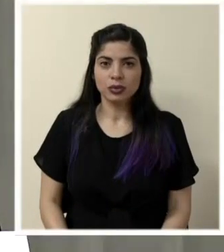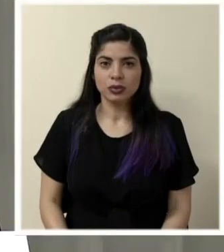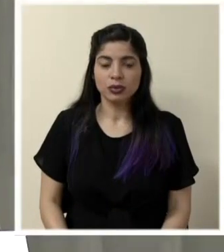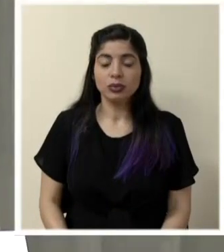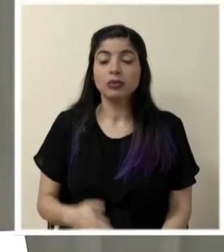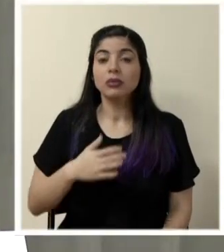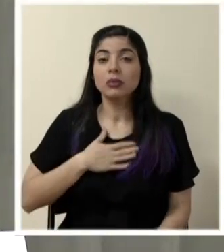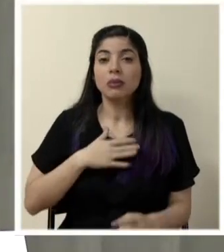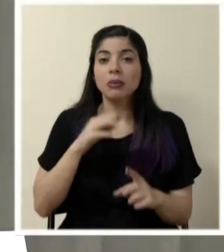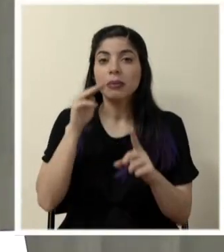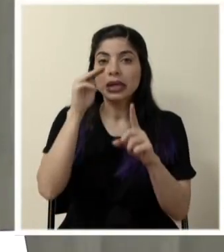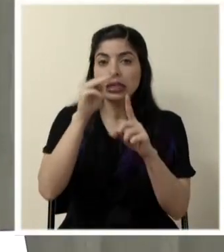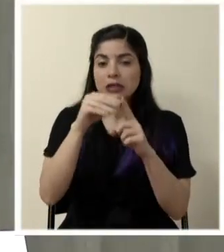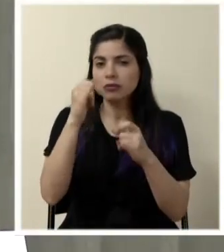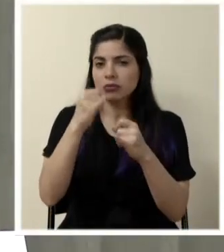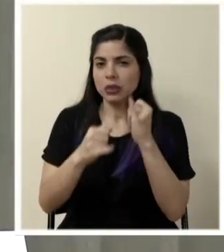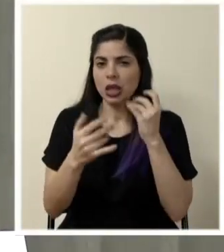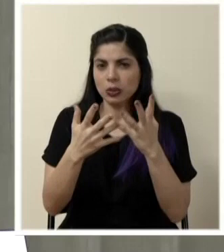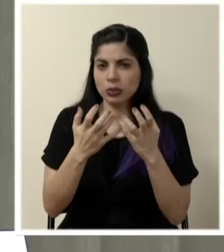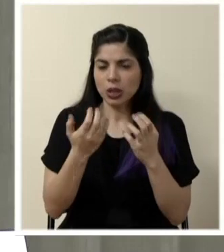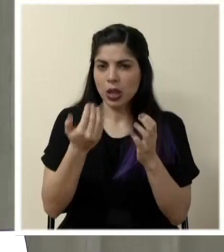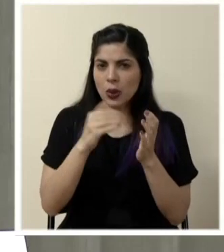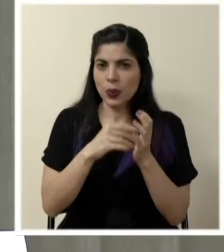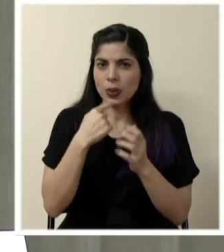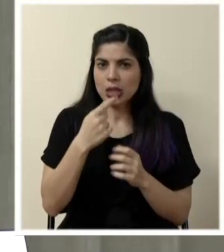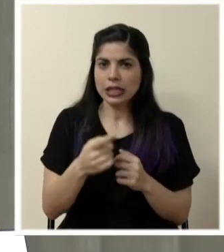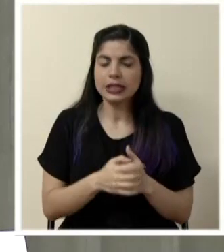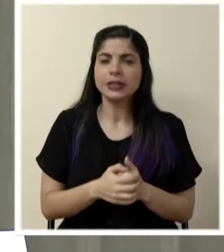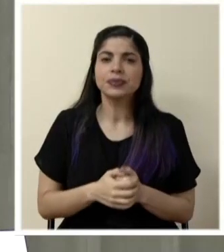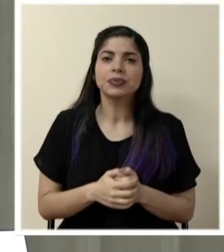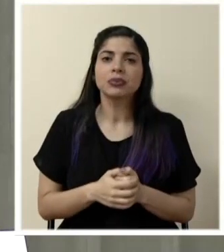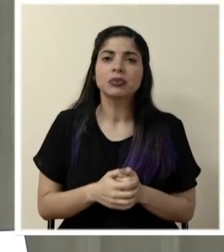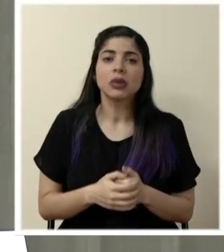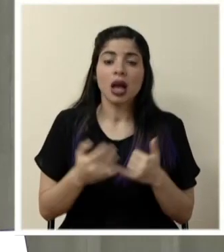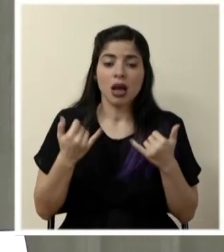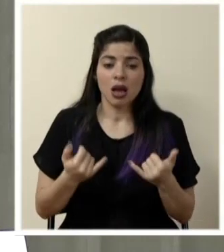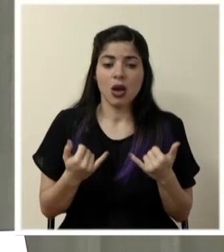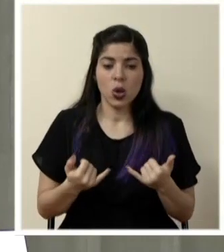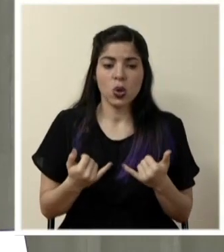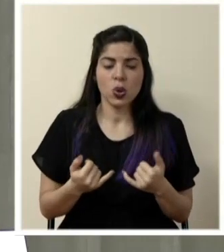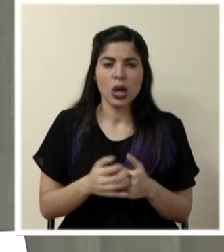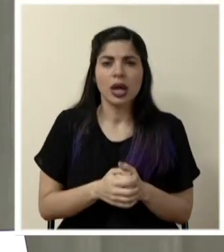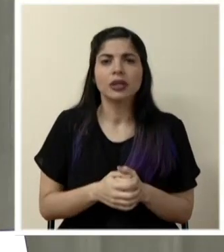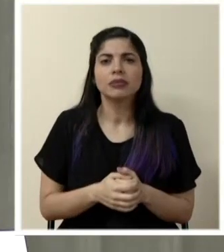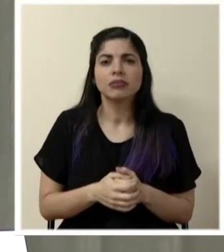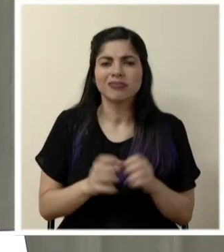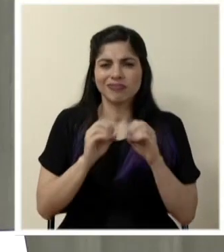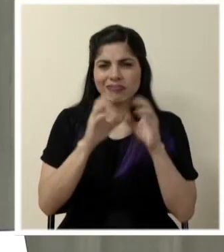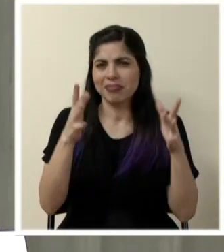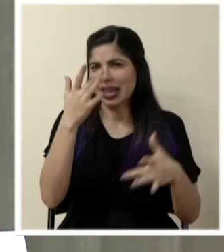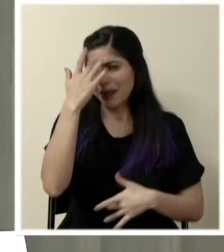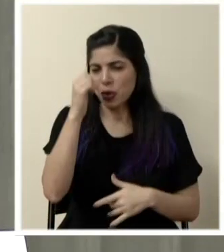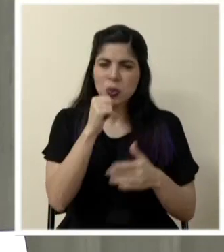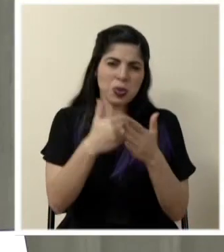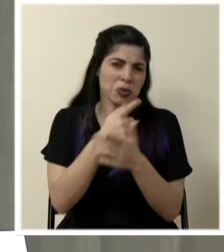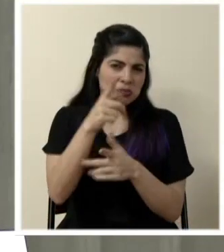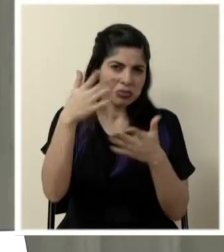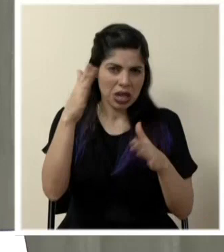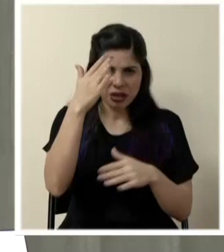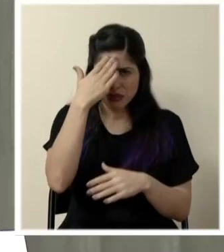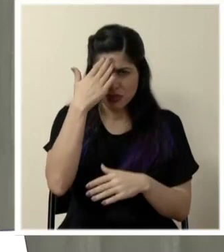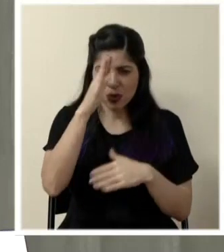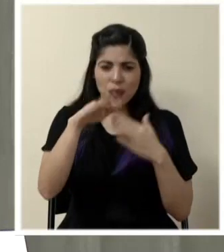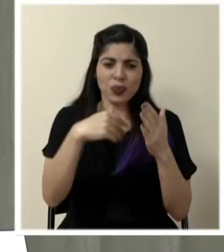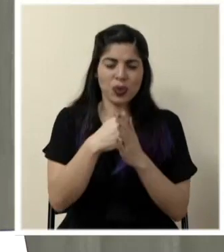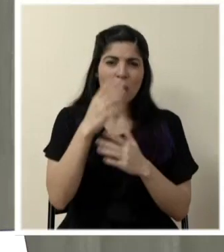Sí, el mensaje final que quisiera retomar es que estamos en pandemia, no es nada nuevo, ustedes ya lo saben, todos estamos